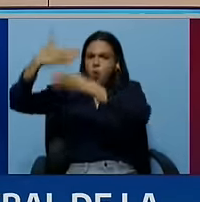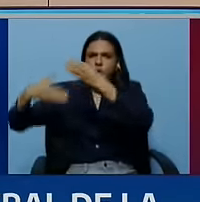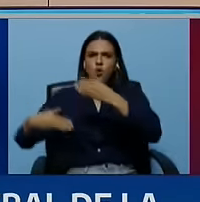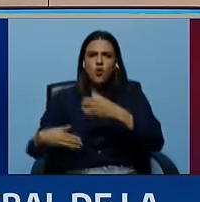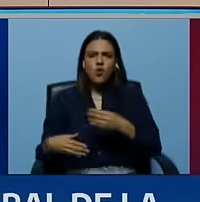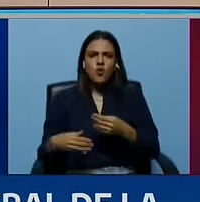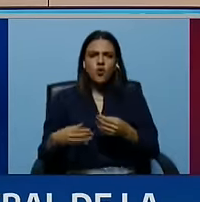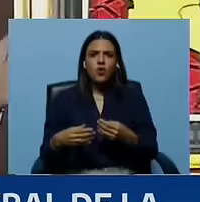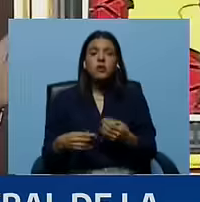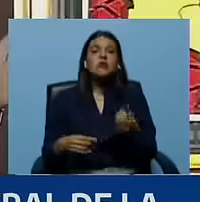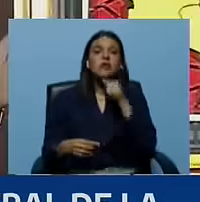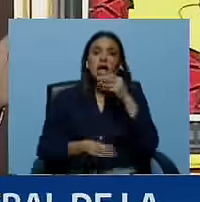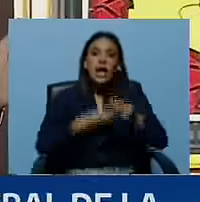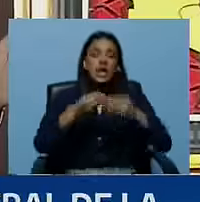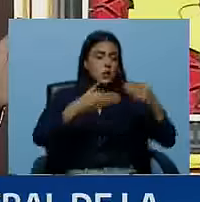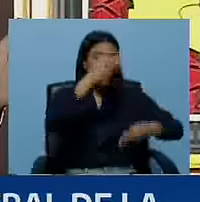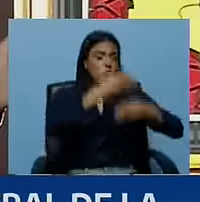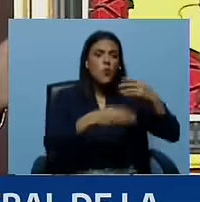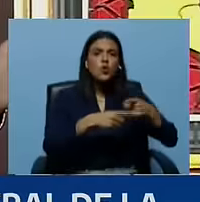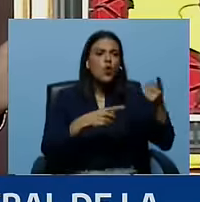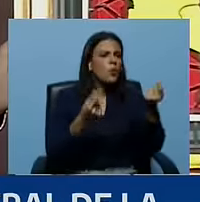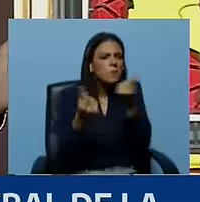más de $10,000.